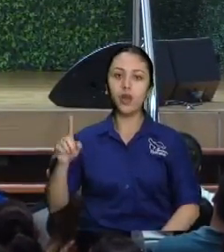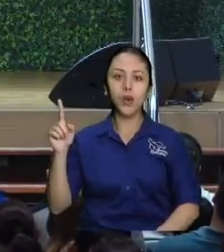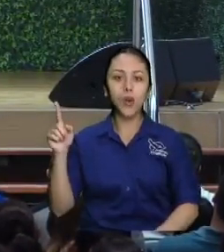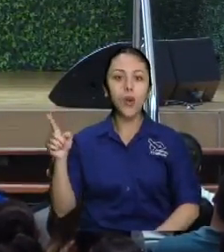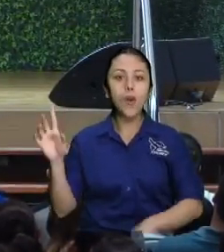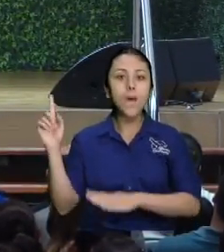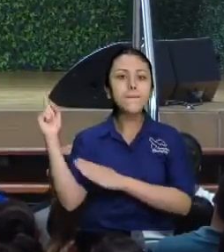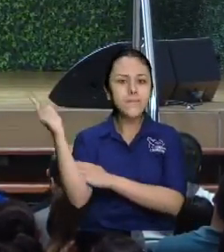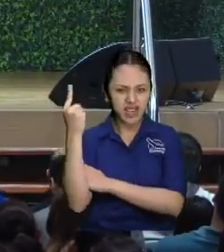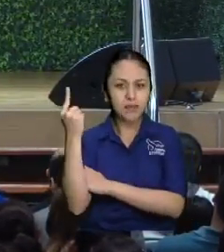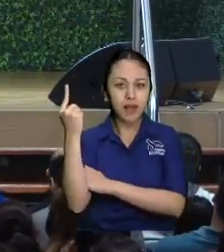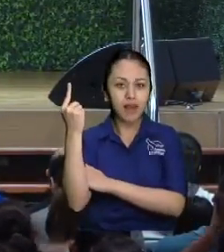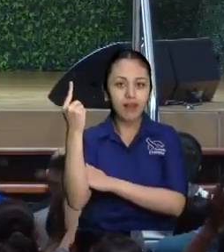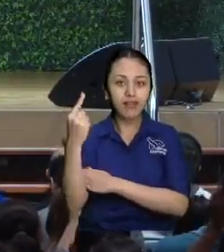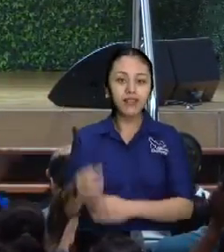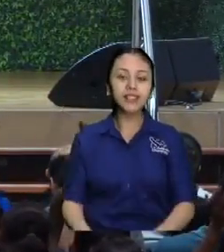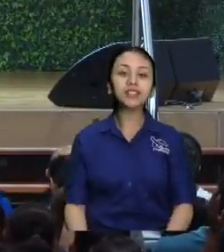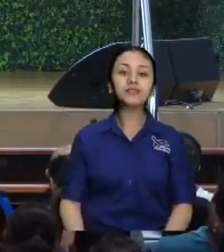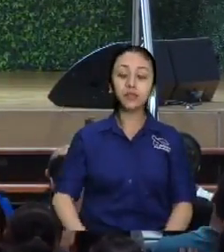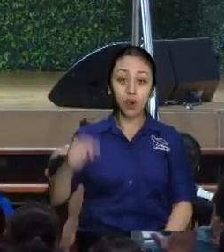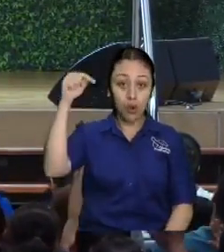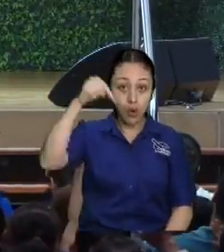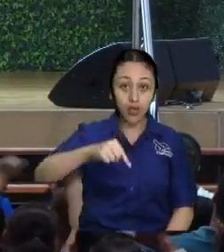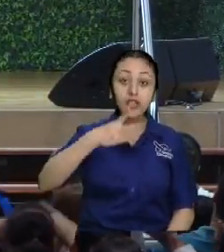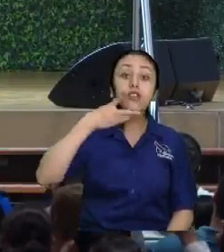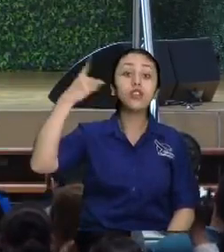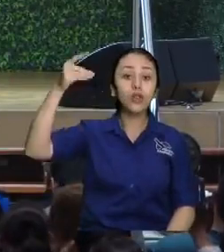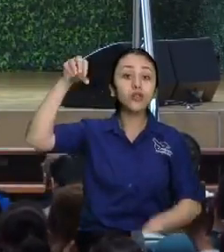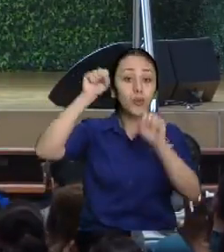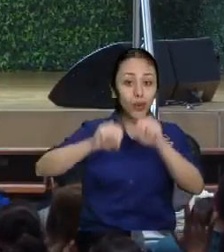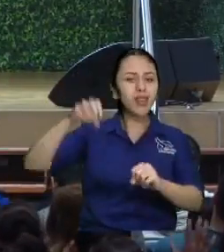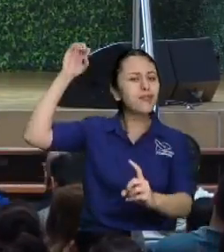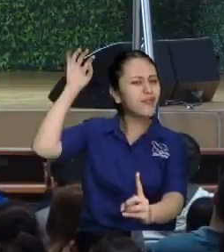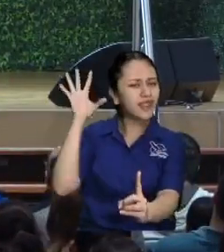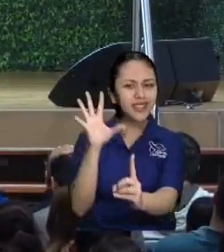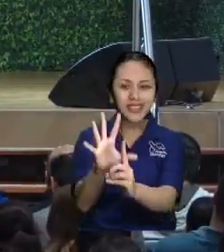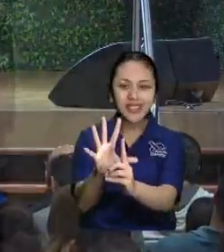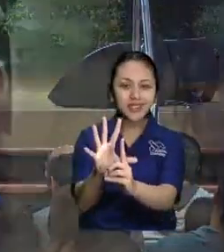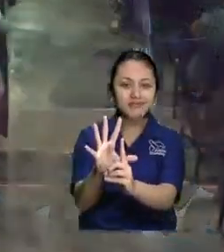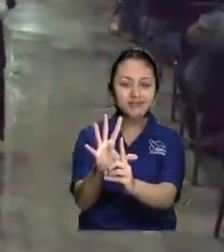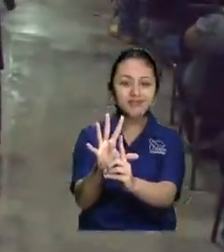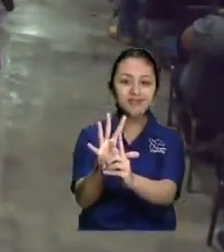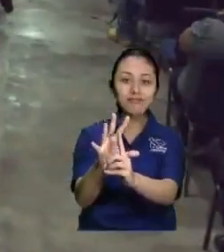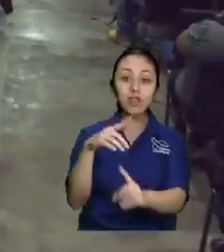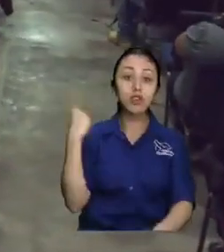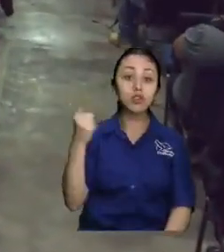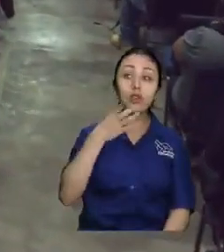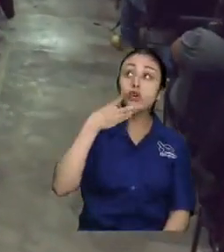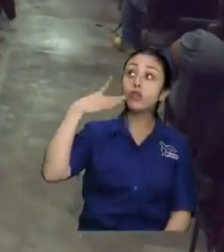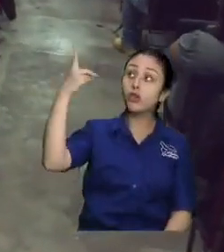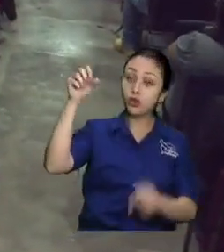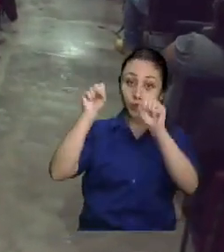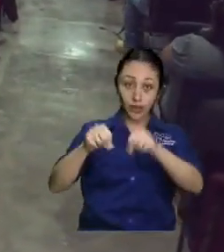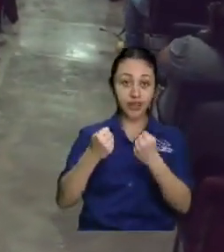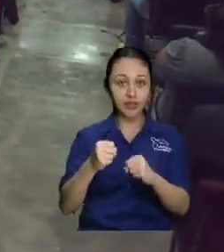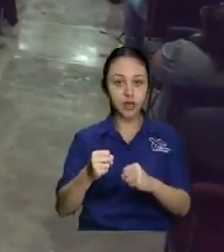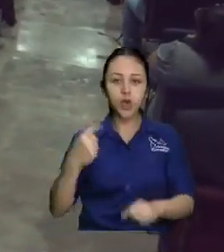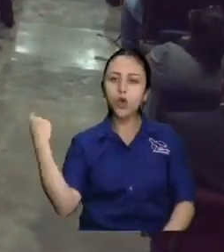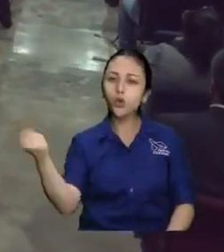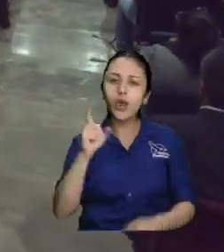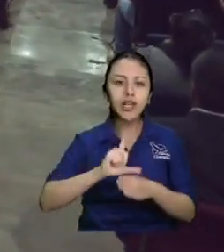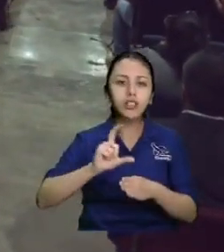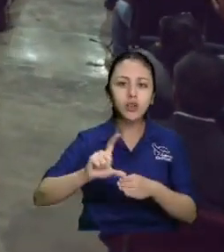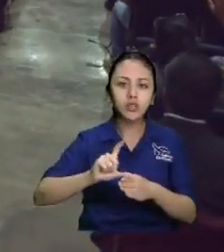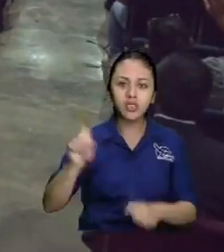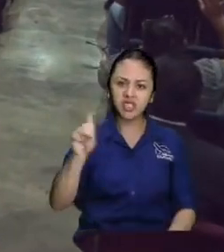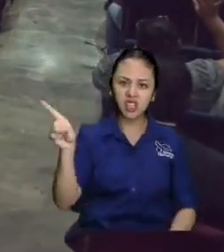puede bendecir. Mira, todo lo que no has recibido en todo, porque Dios es el único que puede hacer eso. Todo lo que no has recibido en todo el año lo